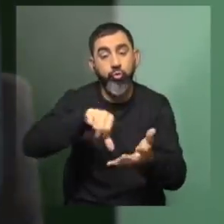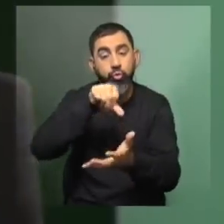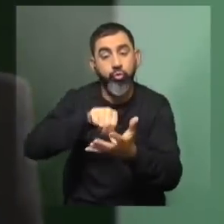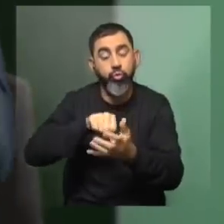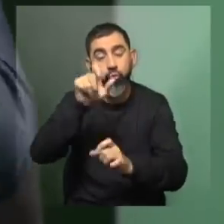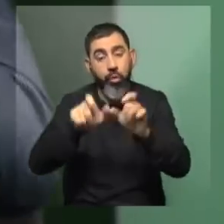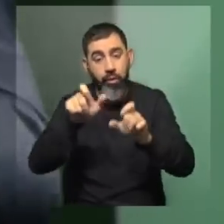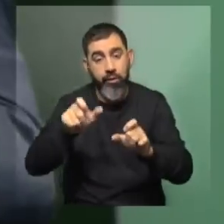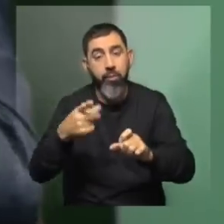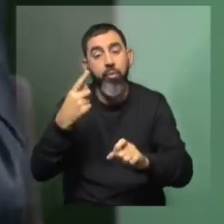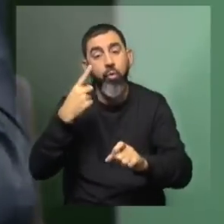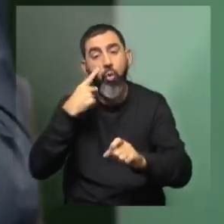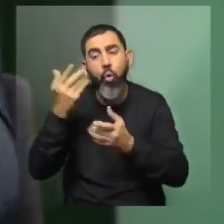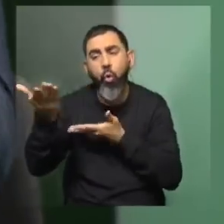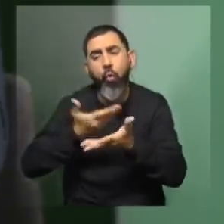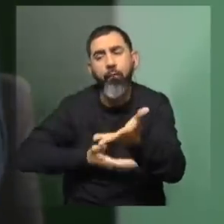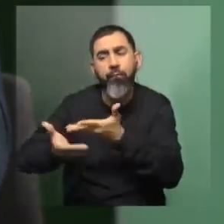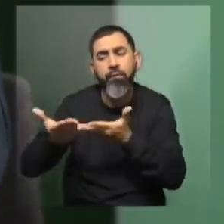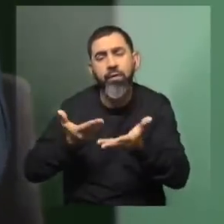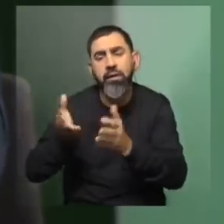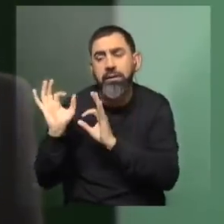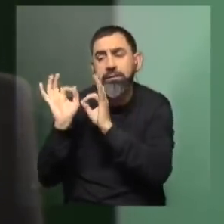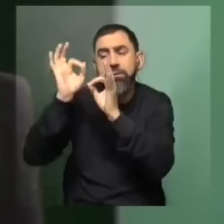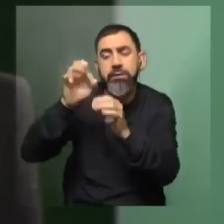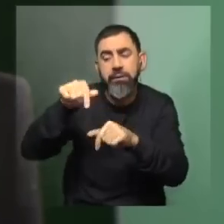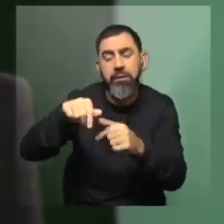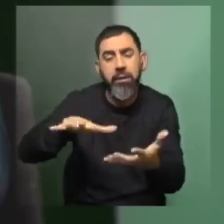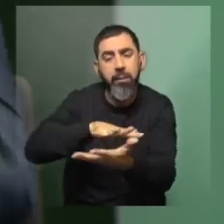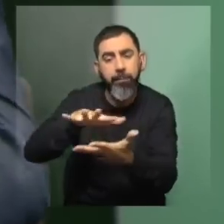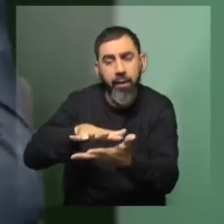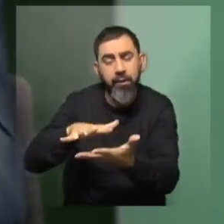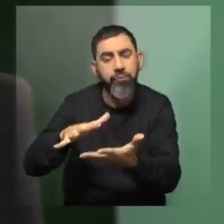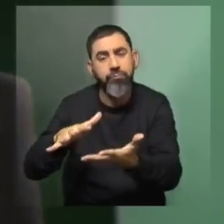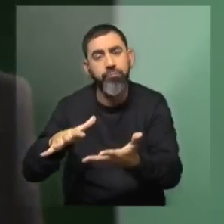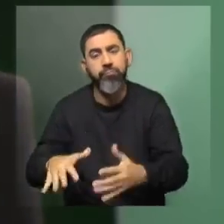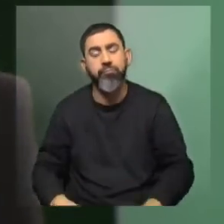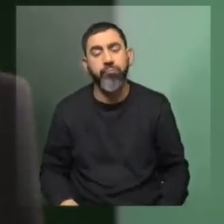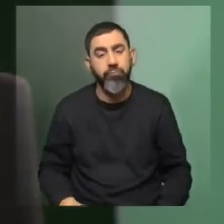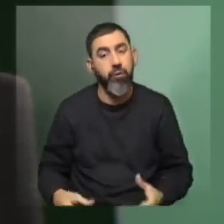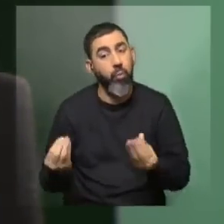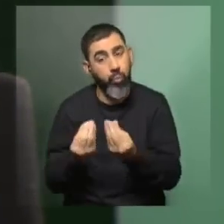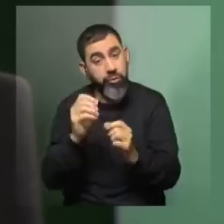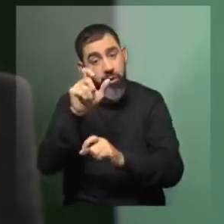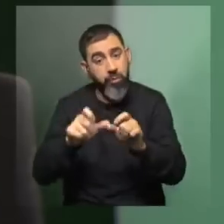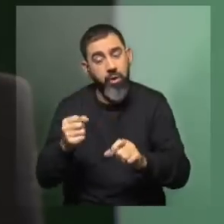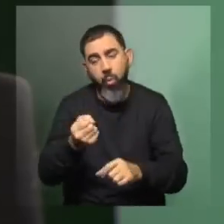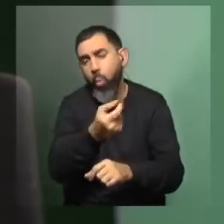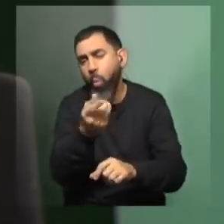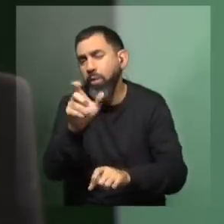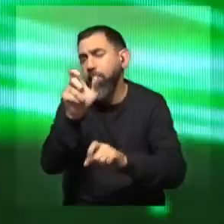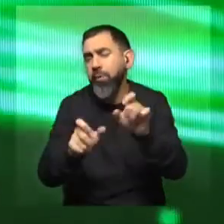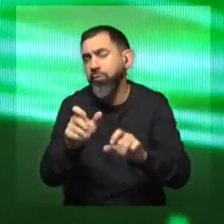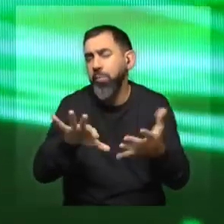pero qué pasa con la no después que llegan al espacio bueno y bueno son unas cuantas personas a cuánta gente atiende hoy